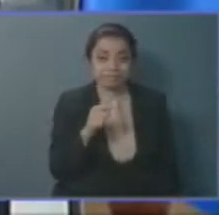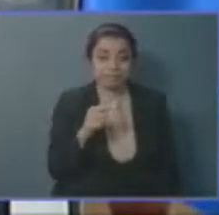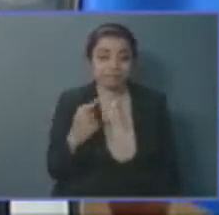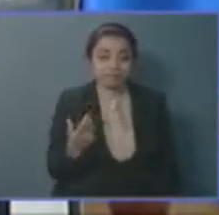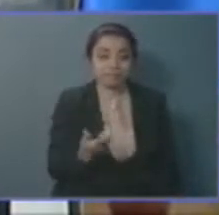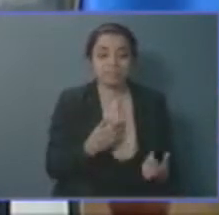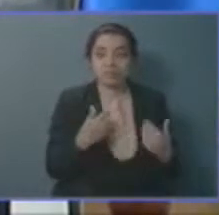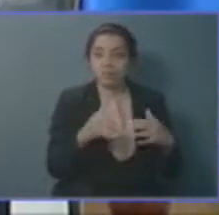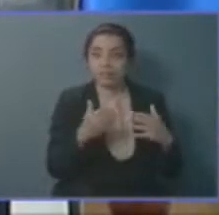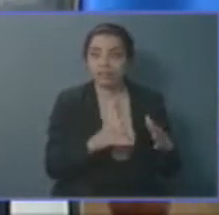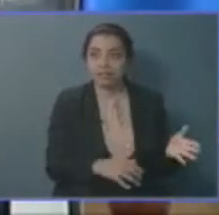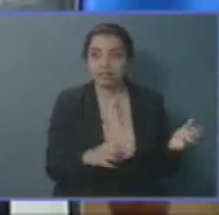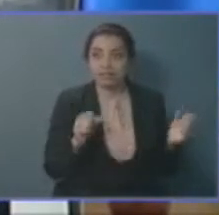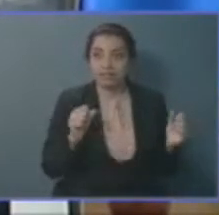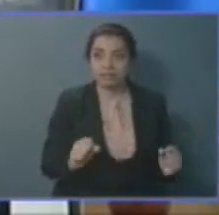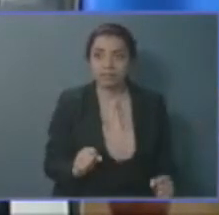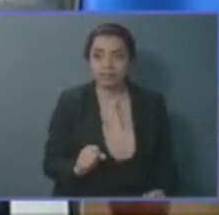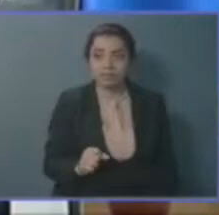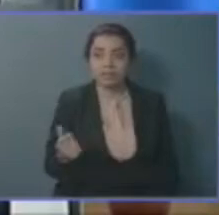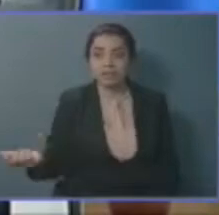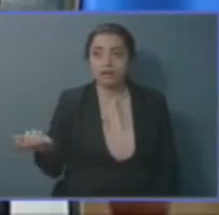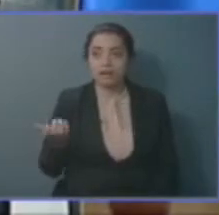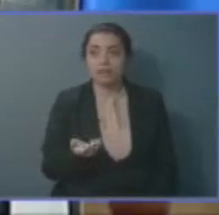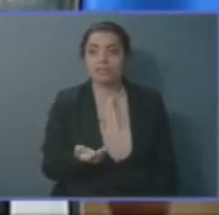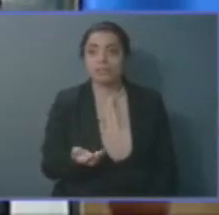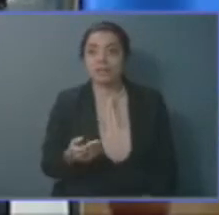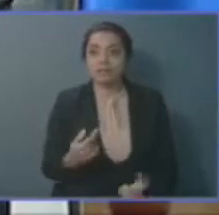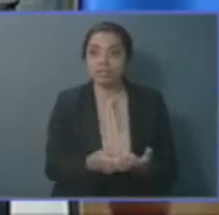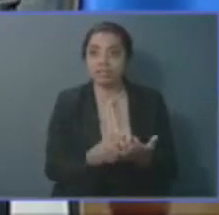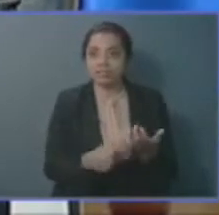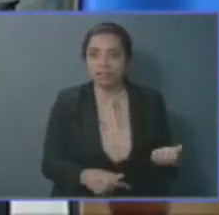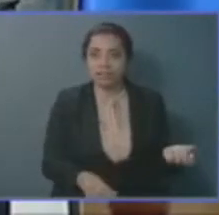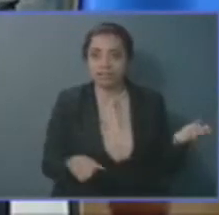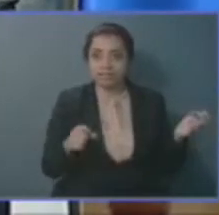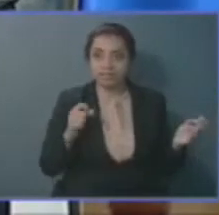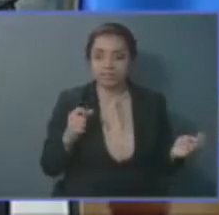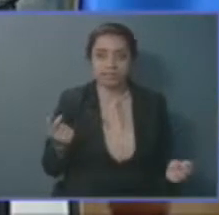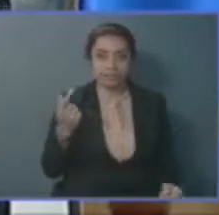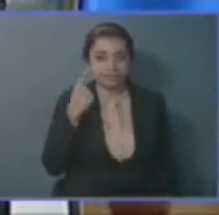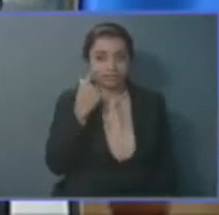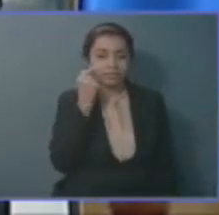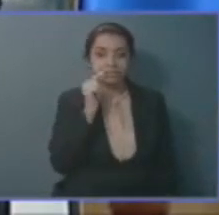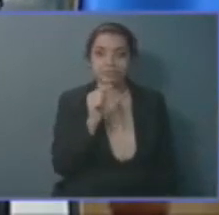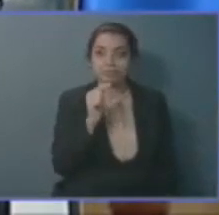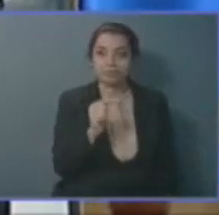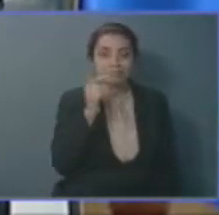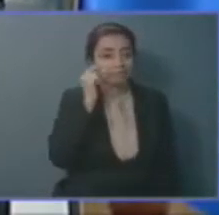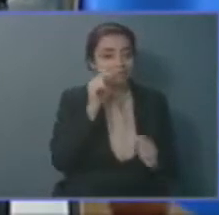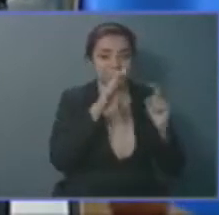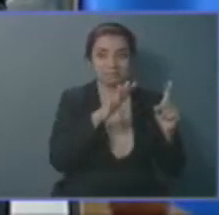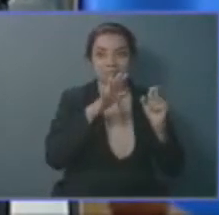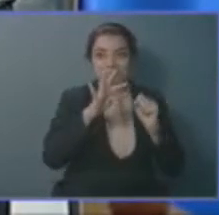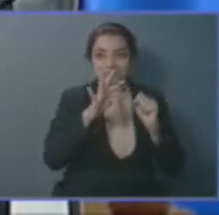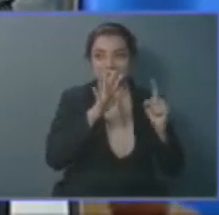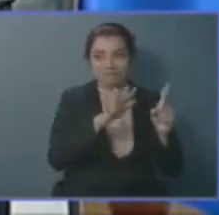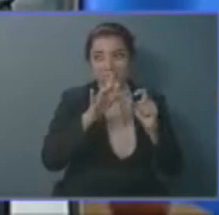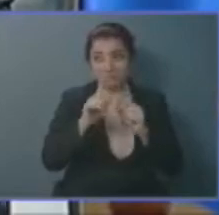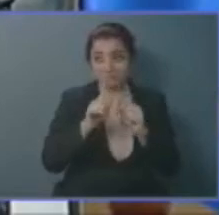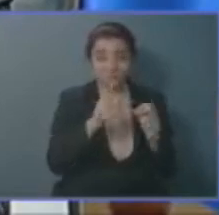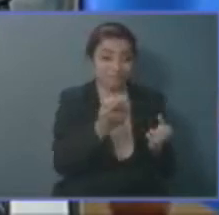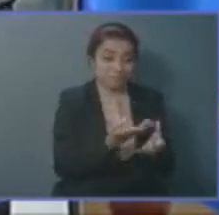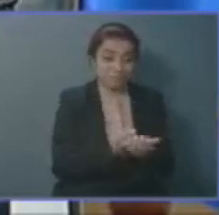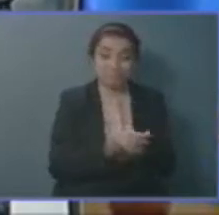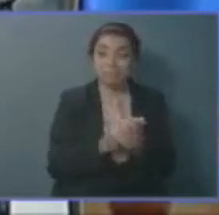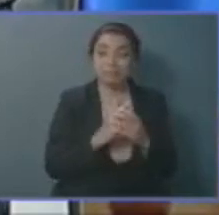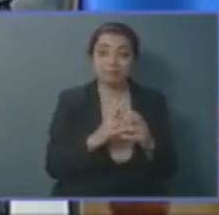contenidos como atributos que el decreto 661 contiene. El decreto 661 viene a dar respuesta a